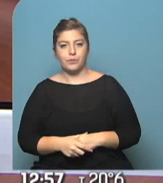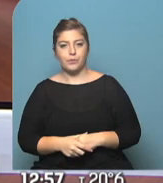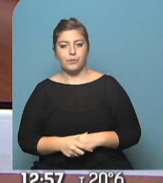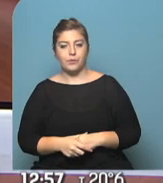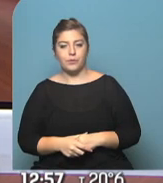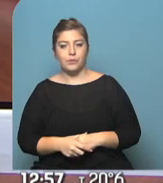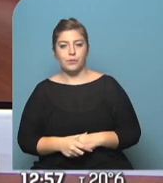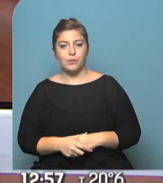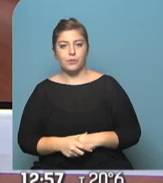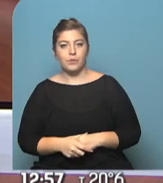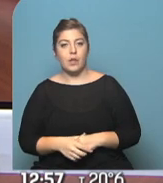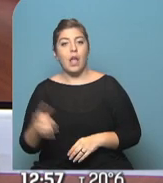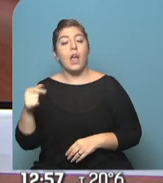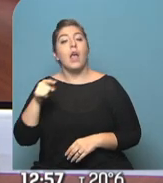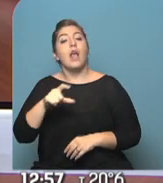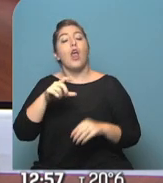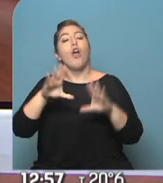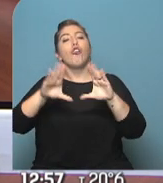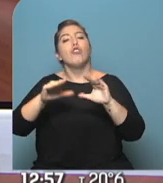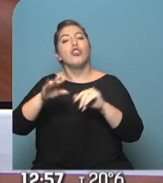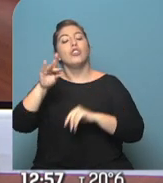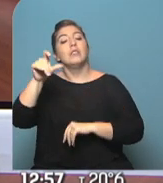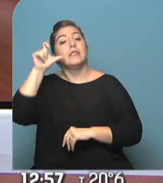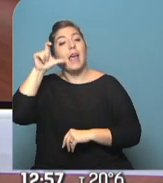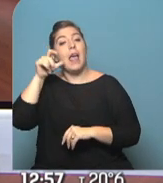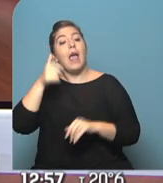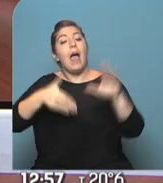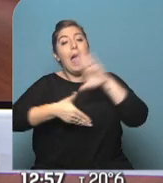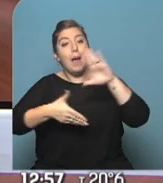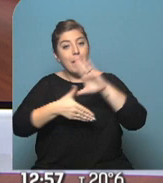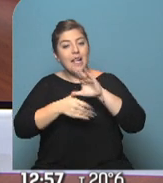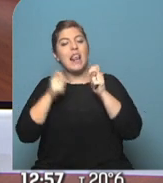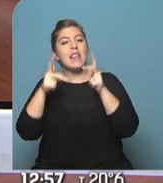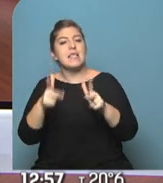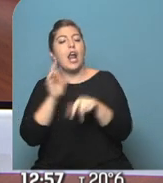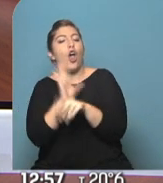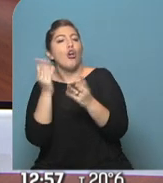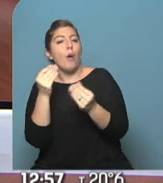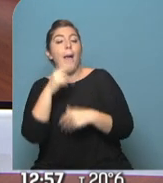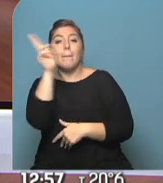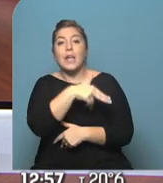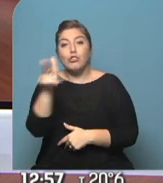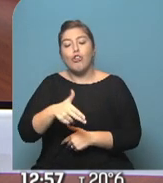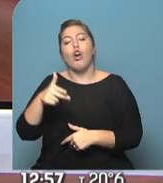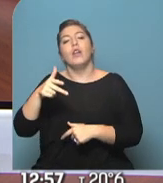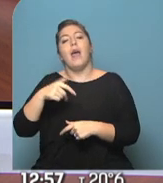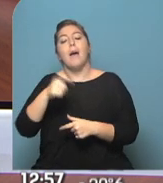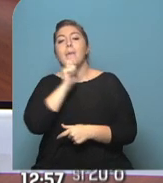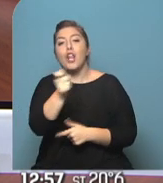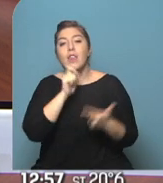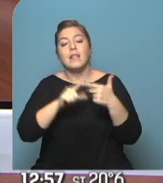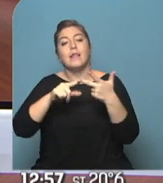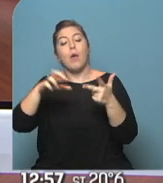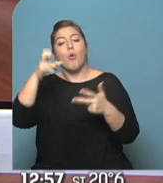el colchón de américa la llamaban los cobardes pintora periodista poeta revolucionaria una figura